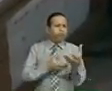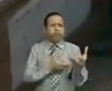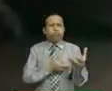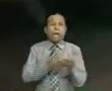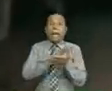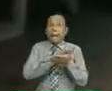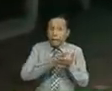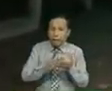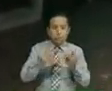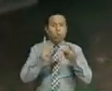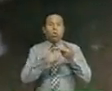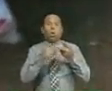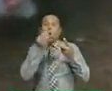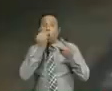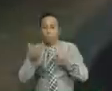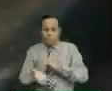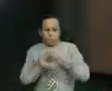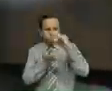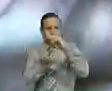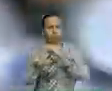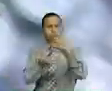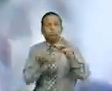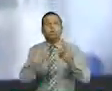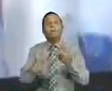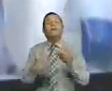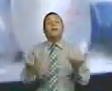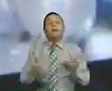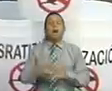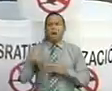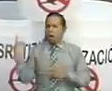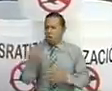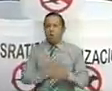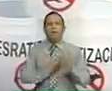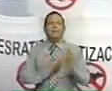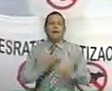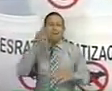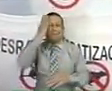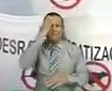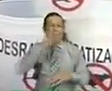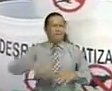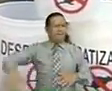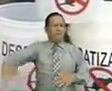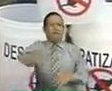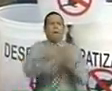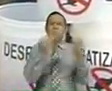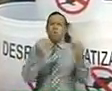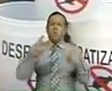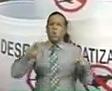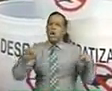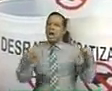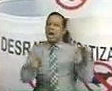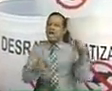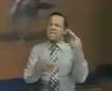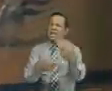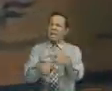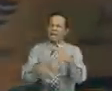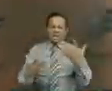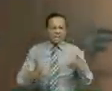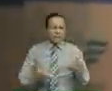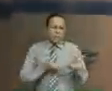infaltables. Aumentamos ahora toda una brigada de desratización, esos son los nuevos, además de lo que siempre traemos, desde